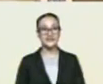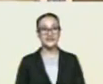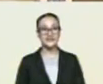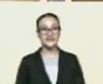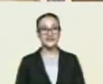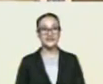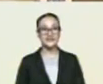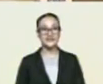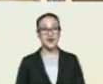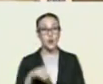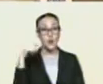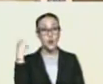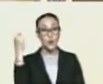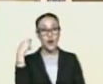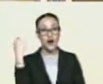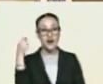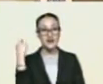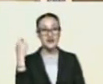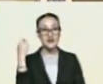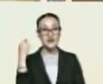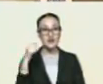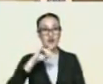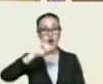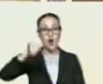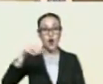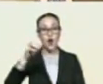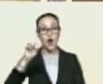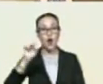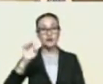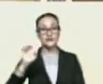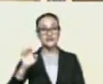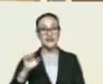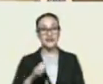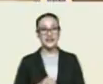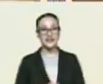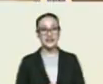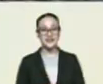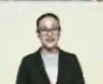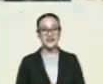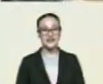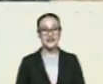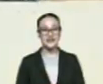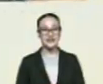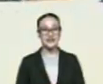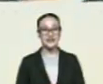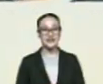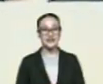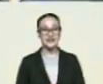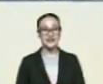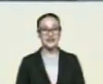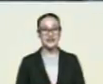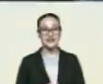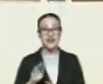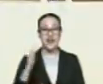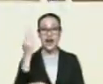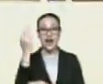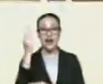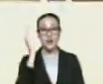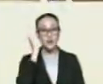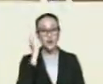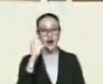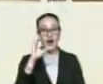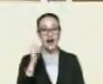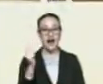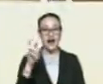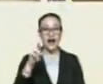del Estado Guárico, José Vázquez Aranguren, del Estado Lara, la almirante